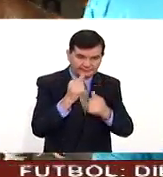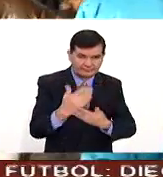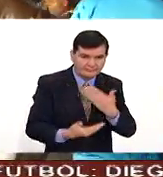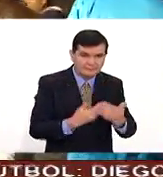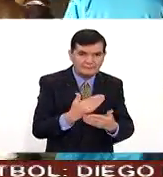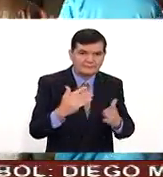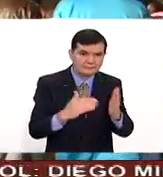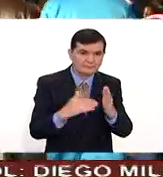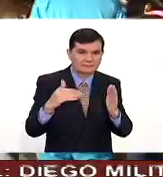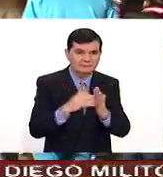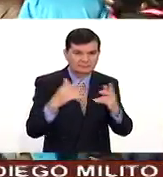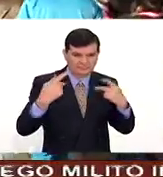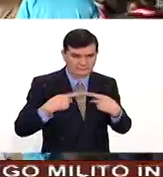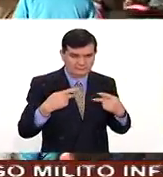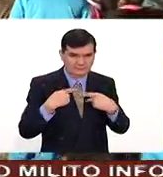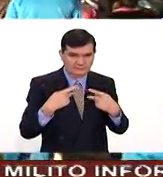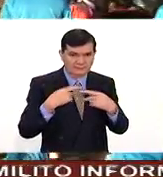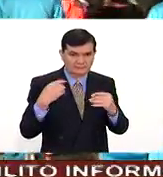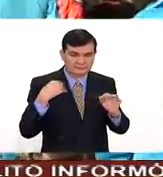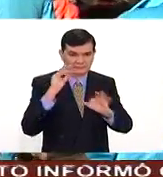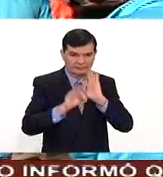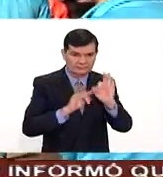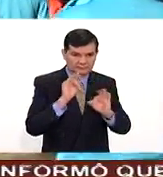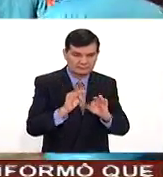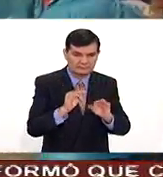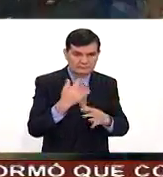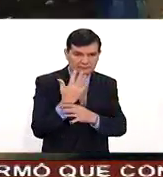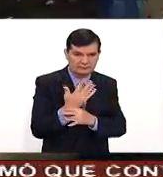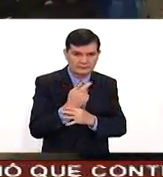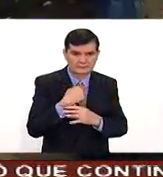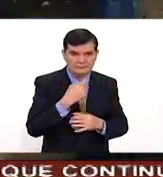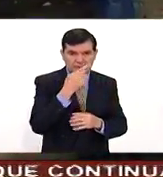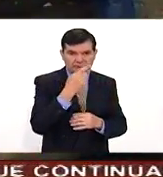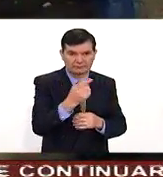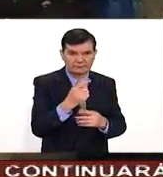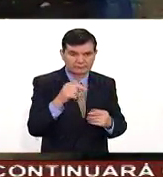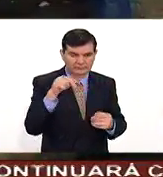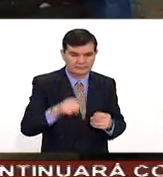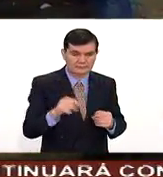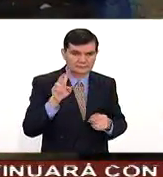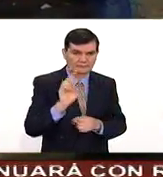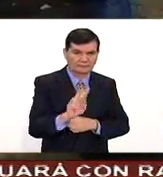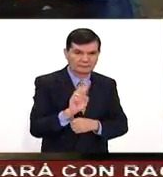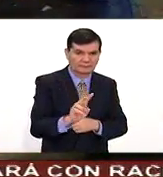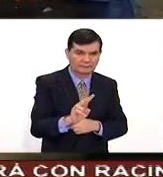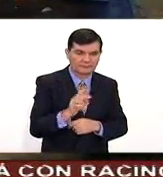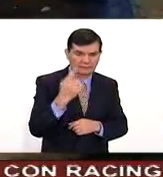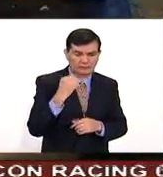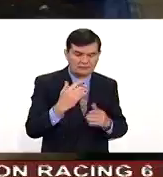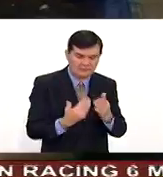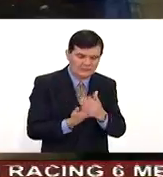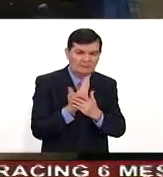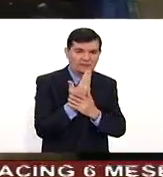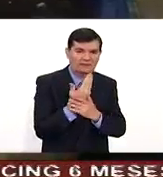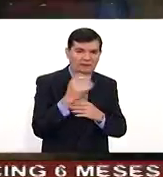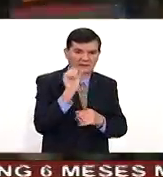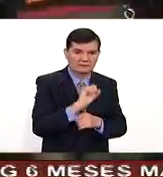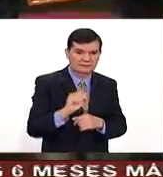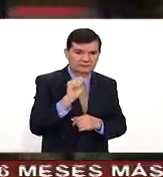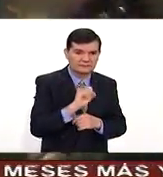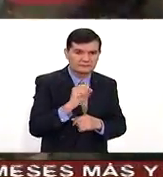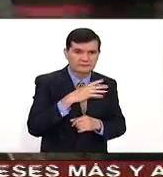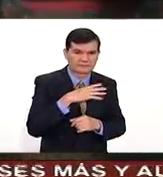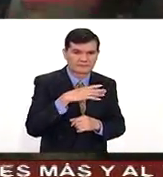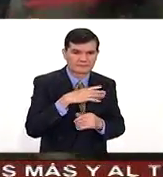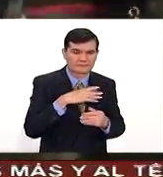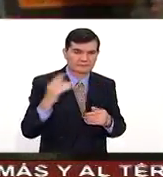estos millones de peregrinos, que hay que decirlo, a partir de este viernes, la madrugada de este sábado,